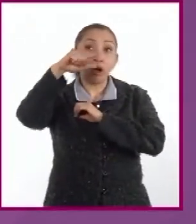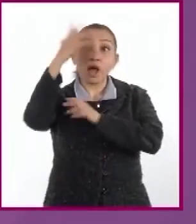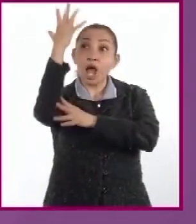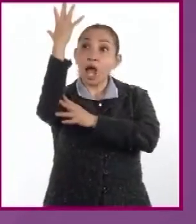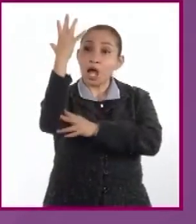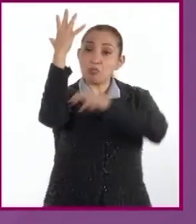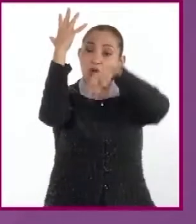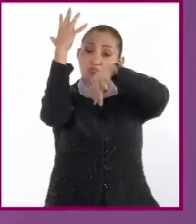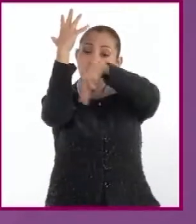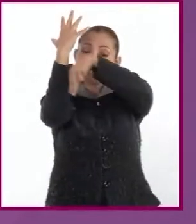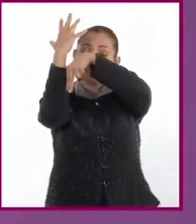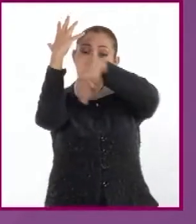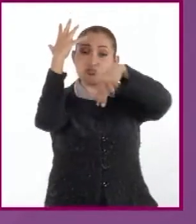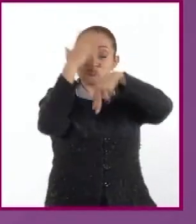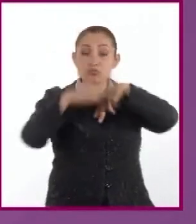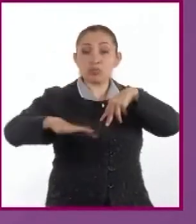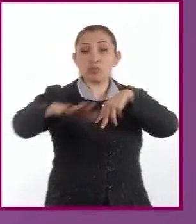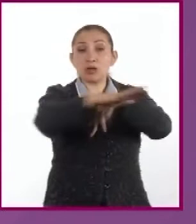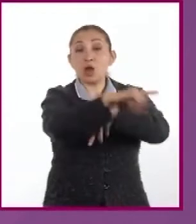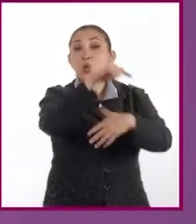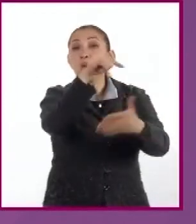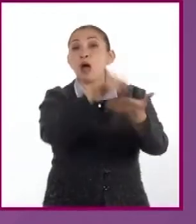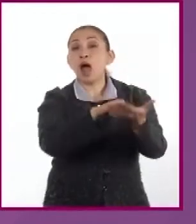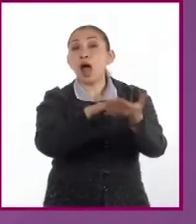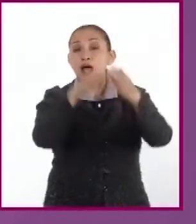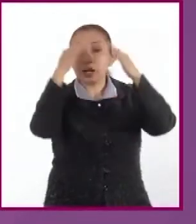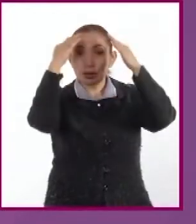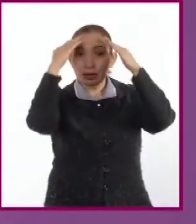árbol de duraznos en el patio del convento.